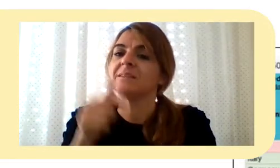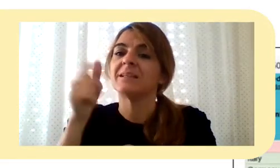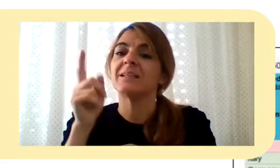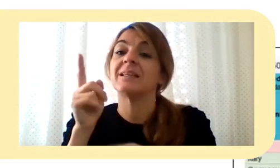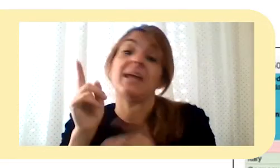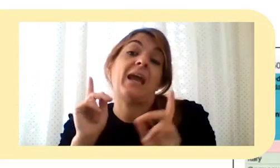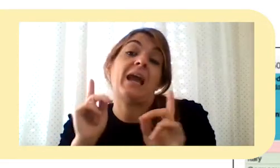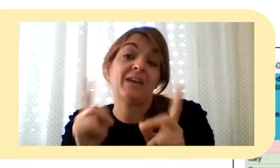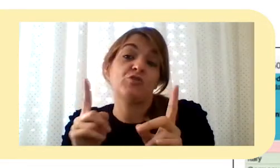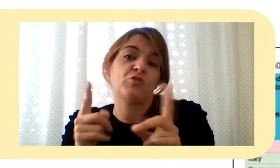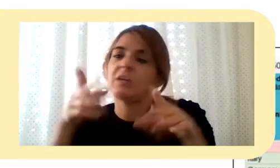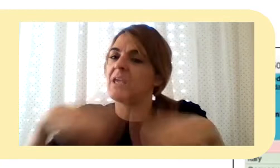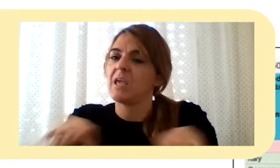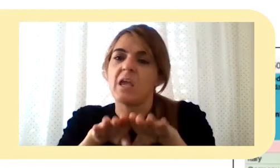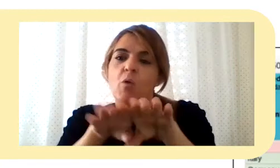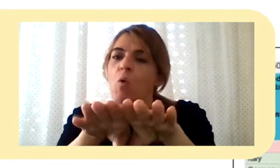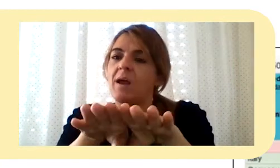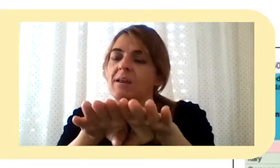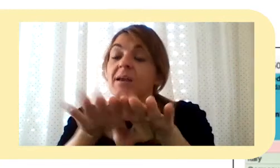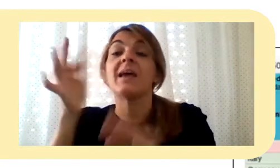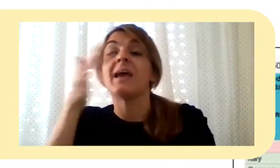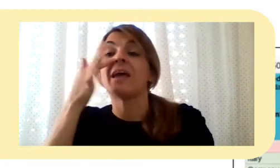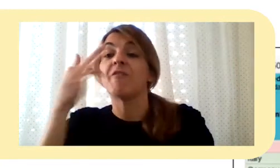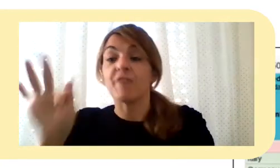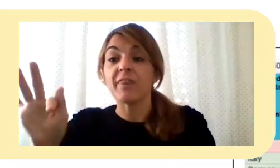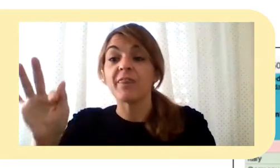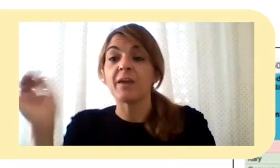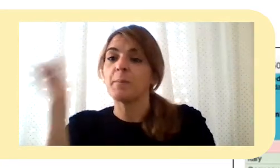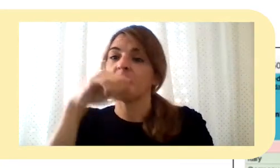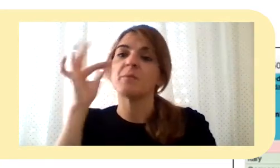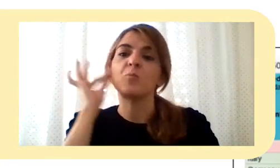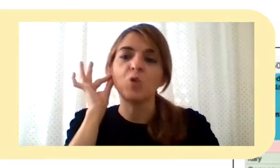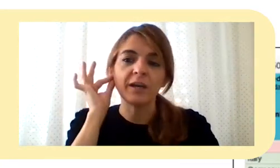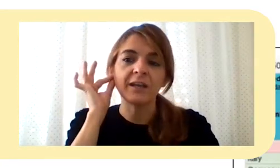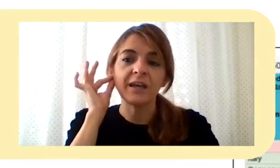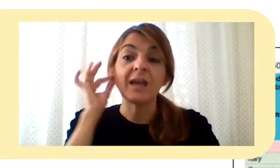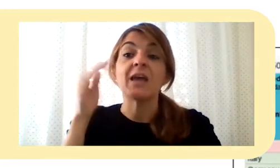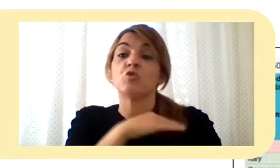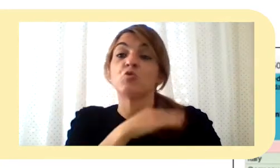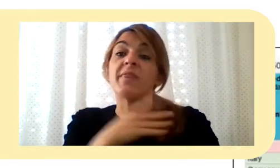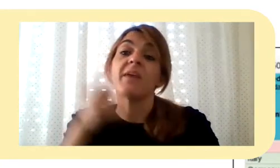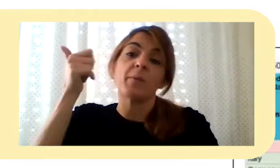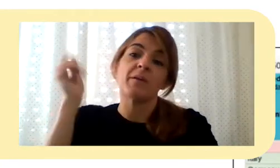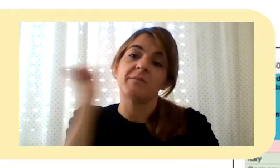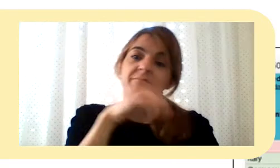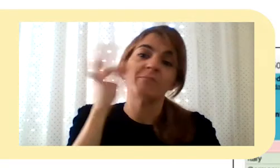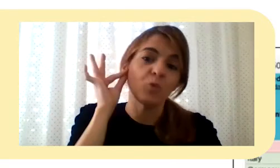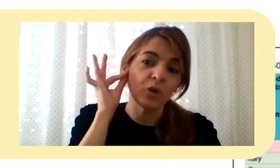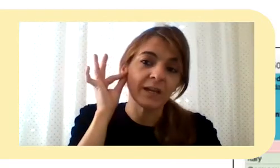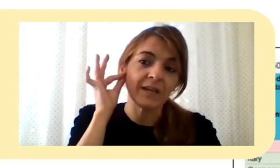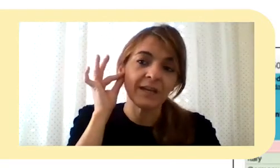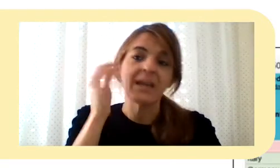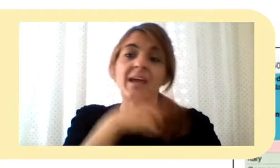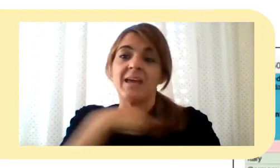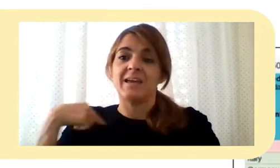España. Que en Francia había más casos en mujeres que en hombres, que en Suecia había más casos en hombres que en mujeres, en China más